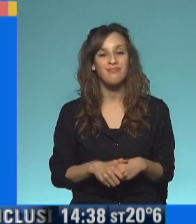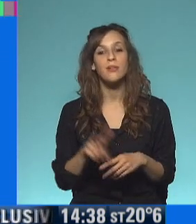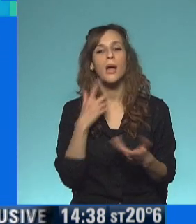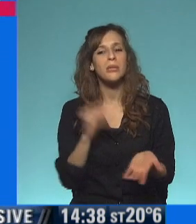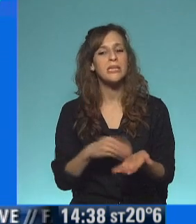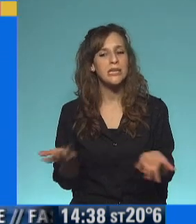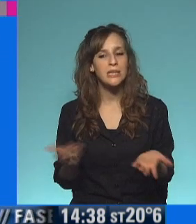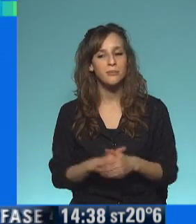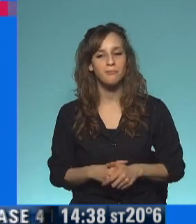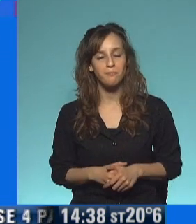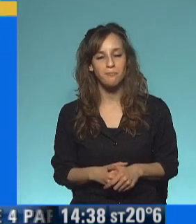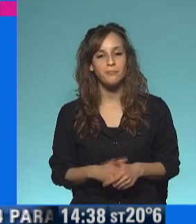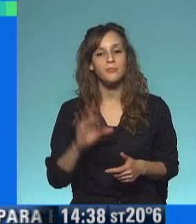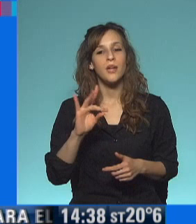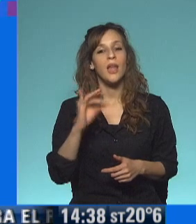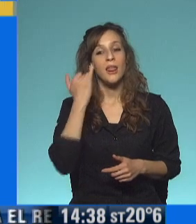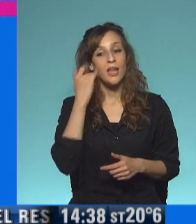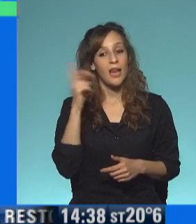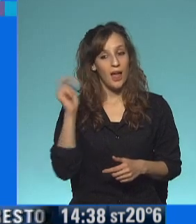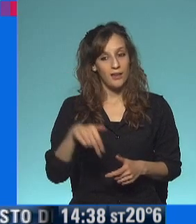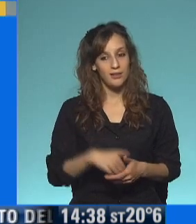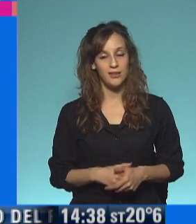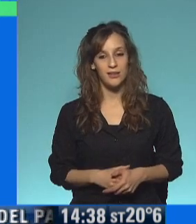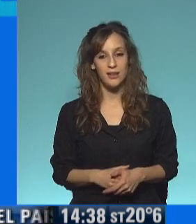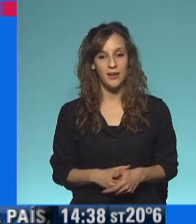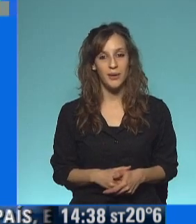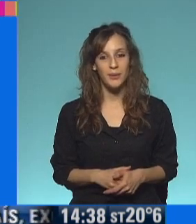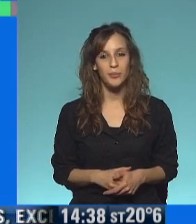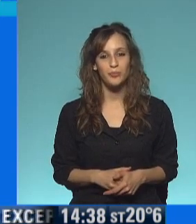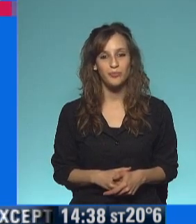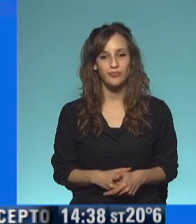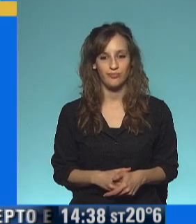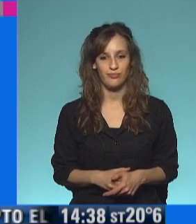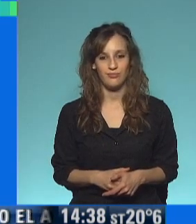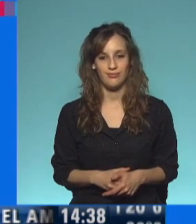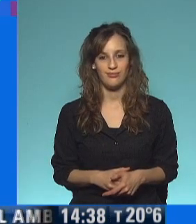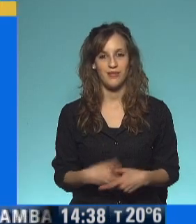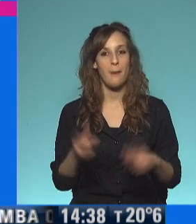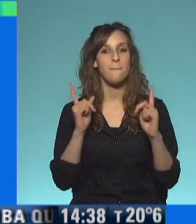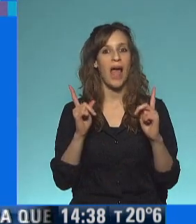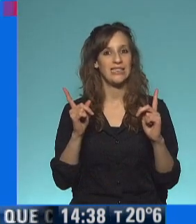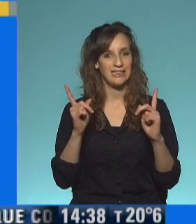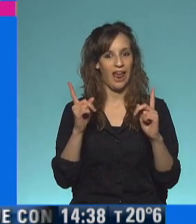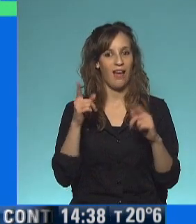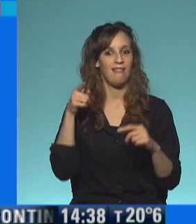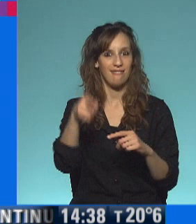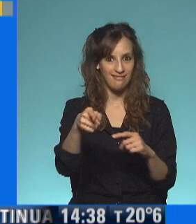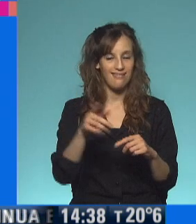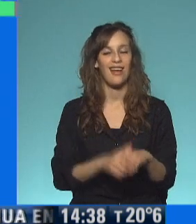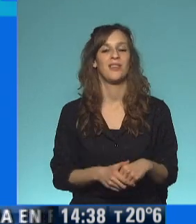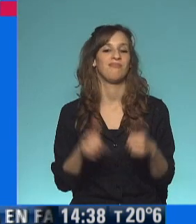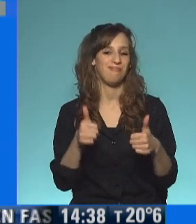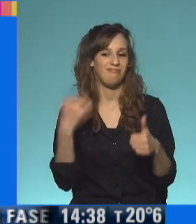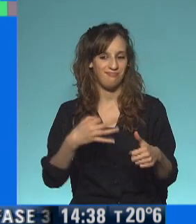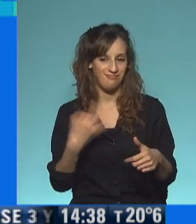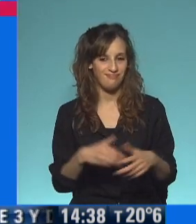más? Dylan. ¿Dylan? Ah, señala Nuria. Muy bien. ¿Dónde está Nuria? Ahí está Nuria. Muy bien, Dylan. Y está con el guardapolvo